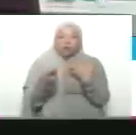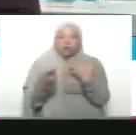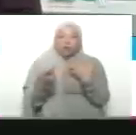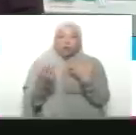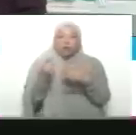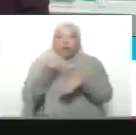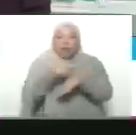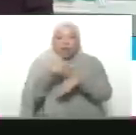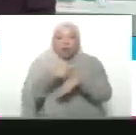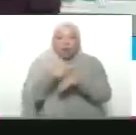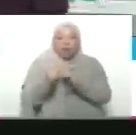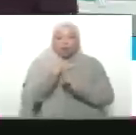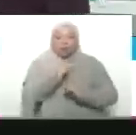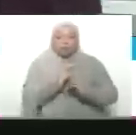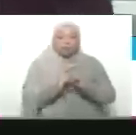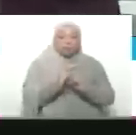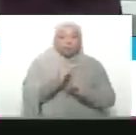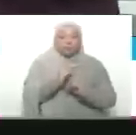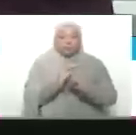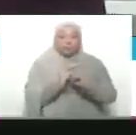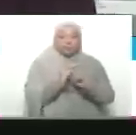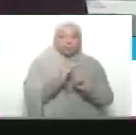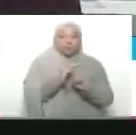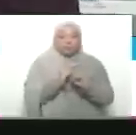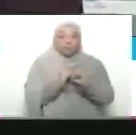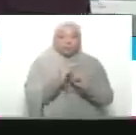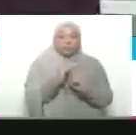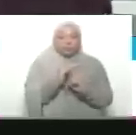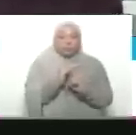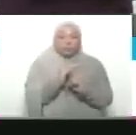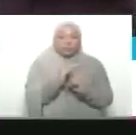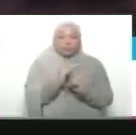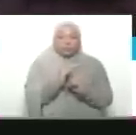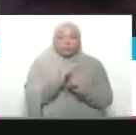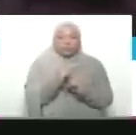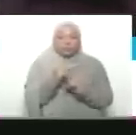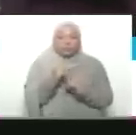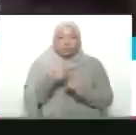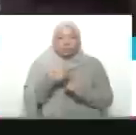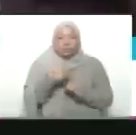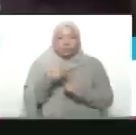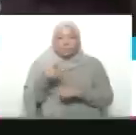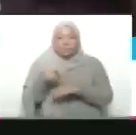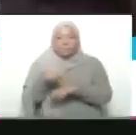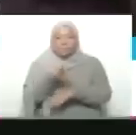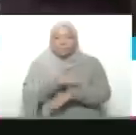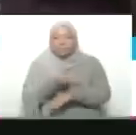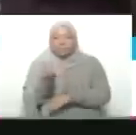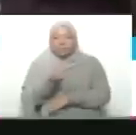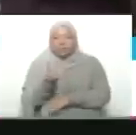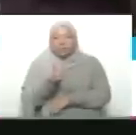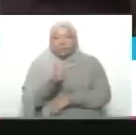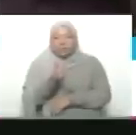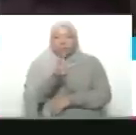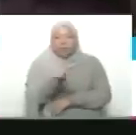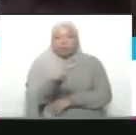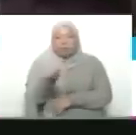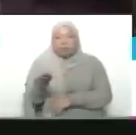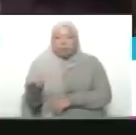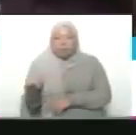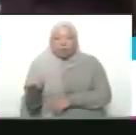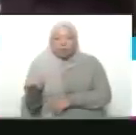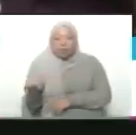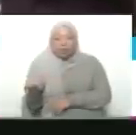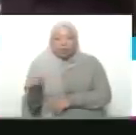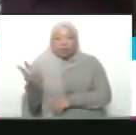la hora de la salsa y el bembé la hora de la salsa y el bembé en Puerto Rico aquí en Venezuela sal el primero en